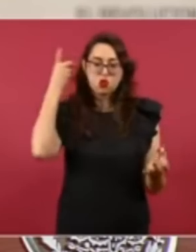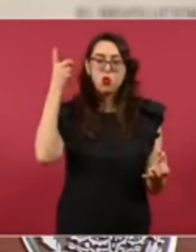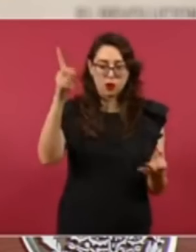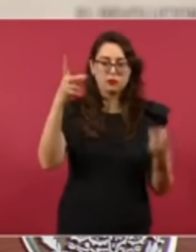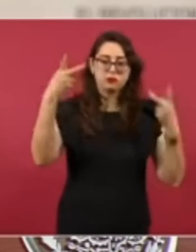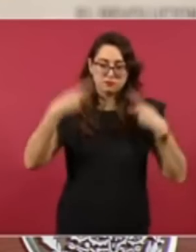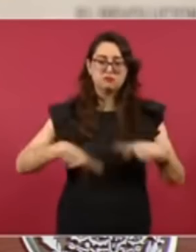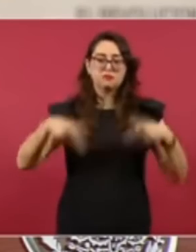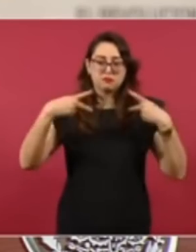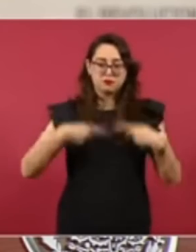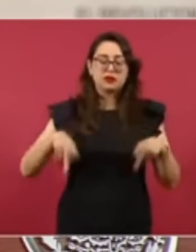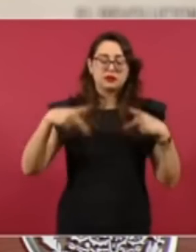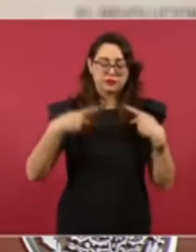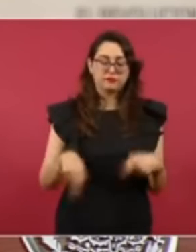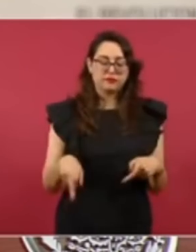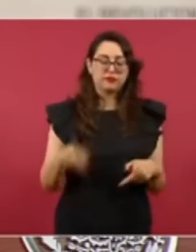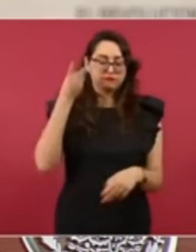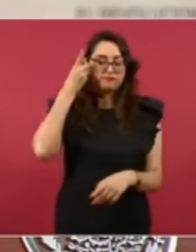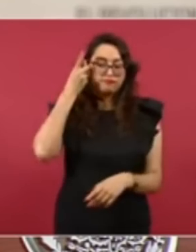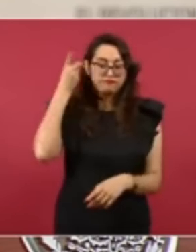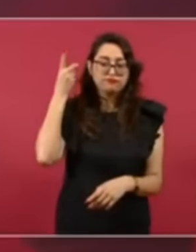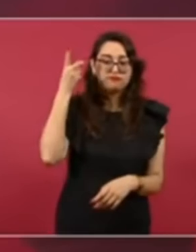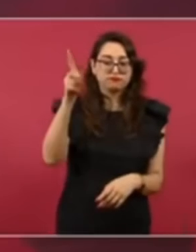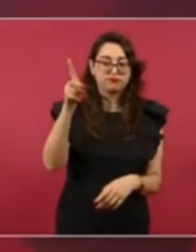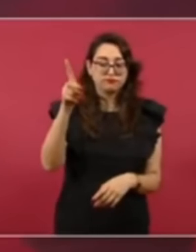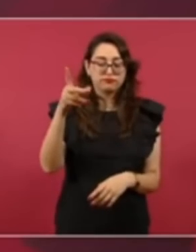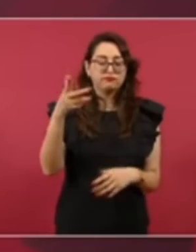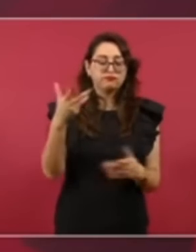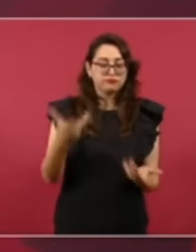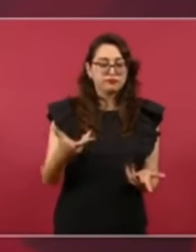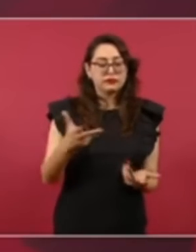la mayoría de las veces, son expropiaciones concertadas